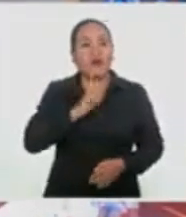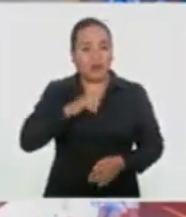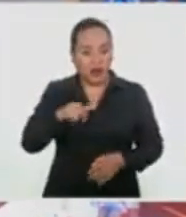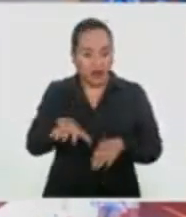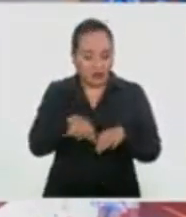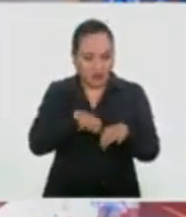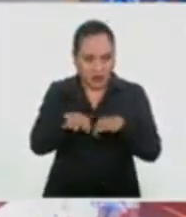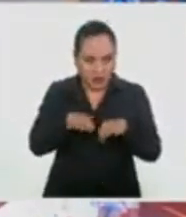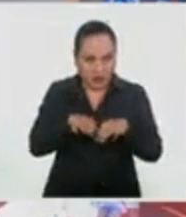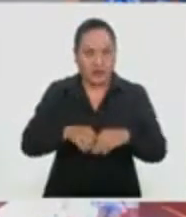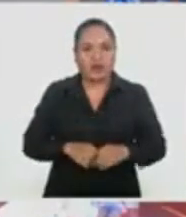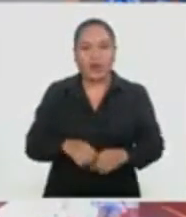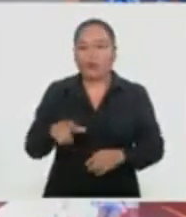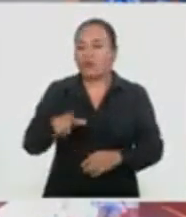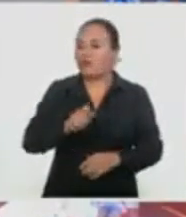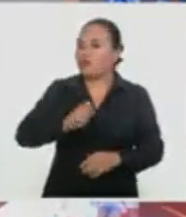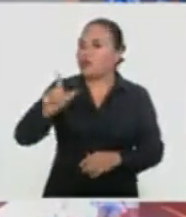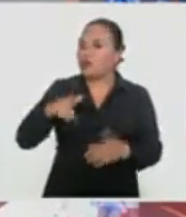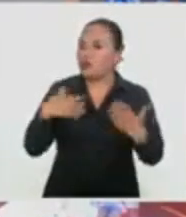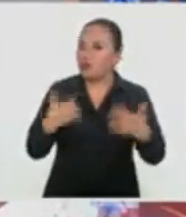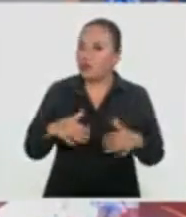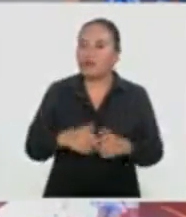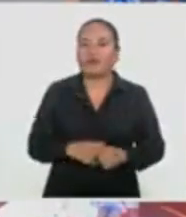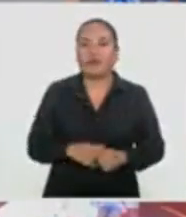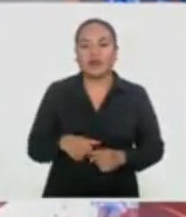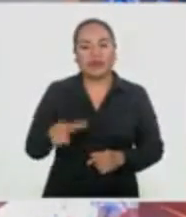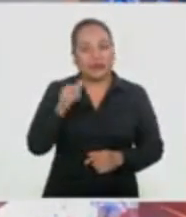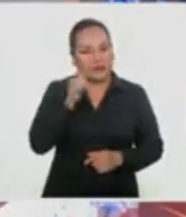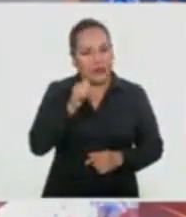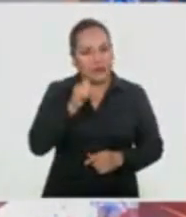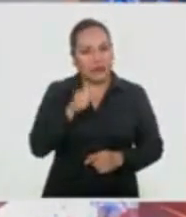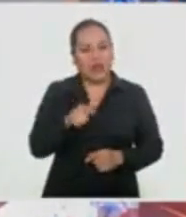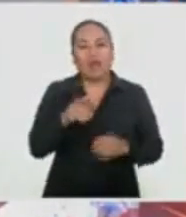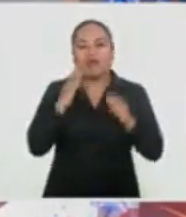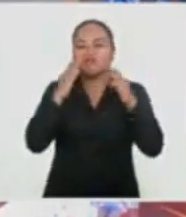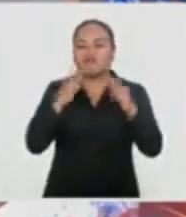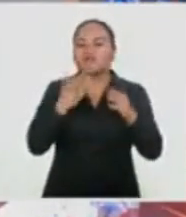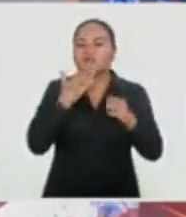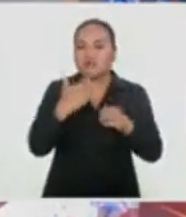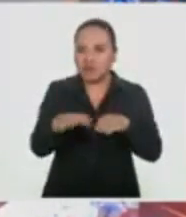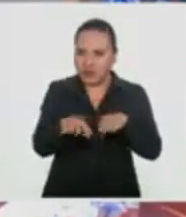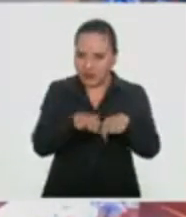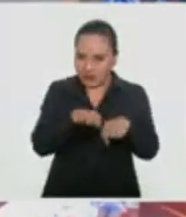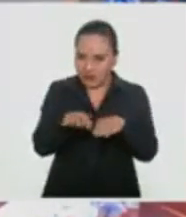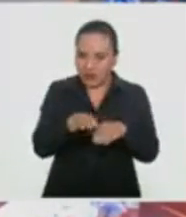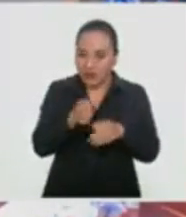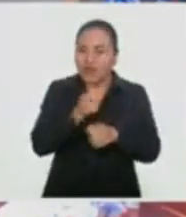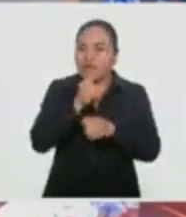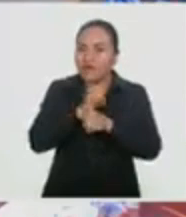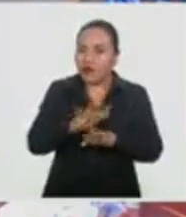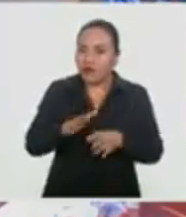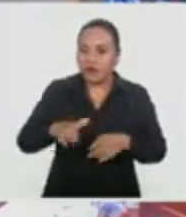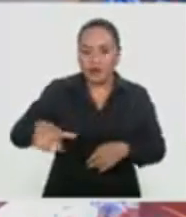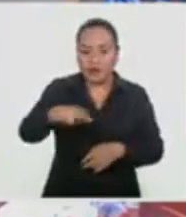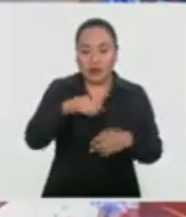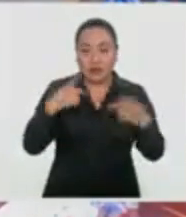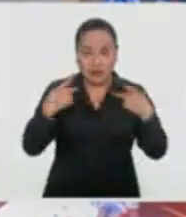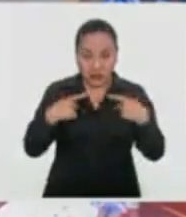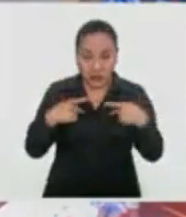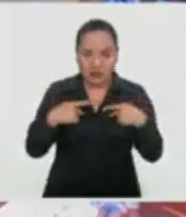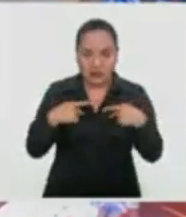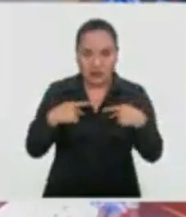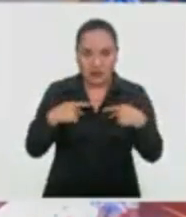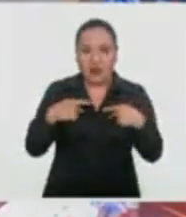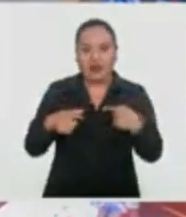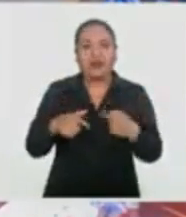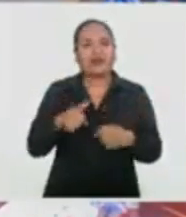través de su profesionalismo, entrega y pasión, mantienen informados de los sucesos